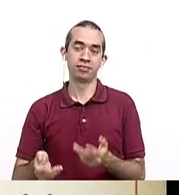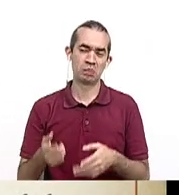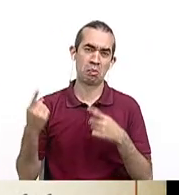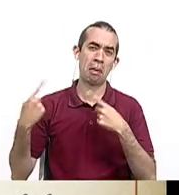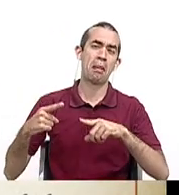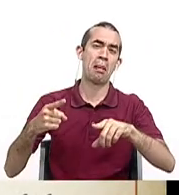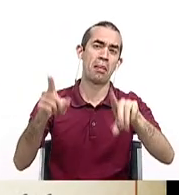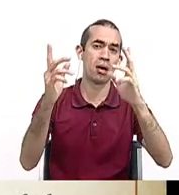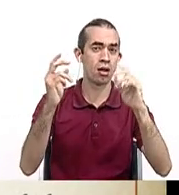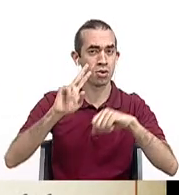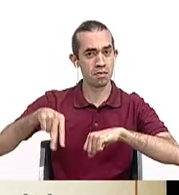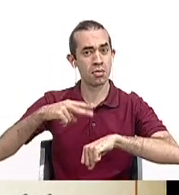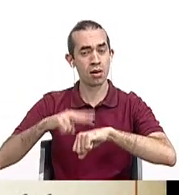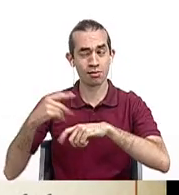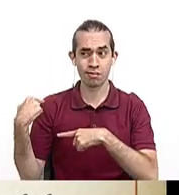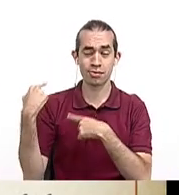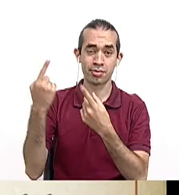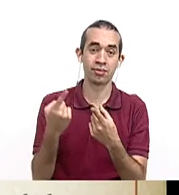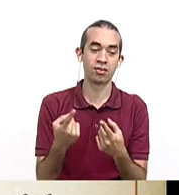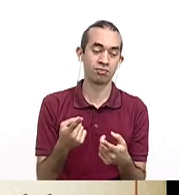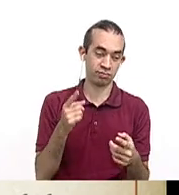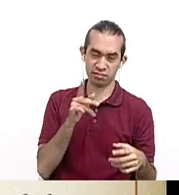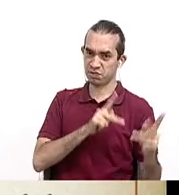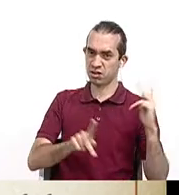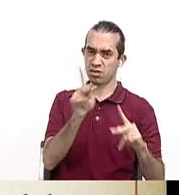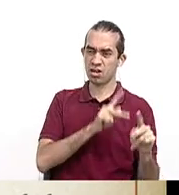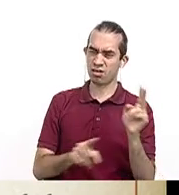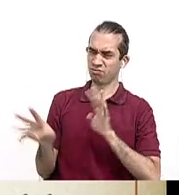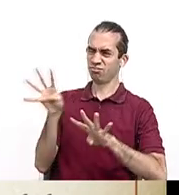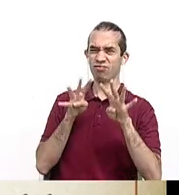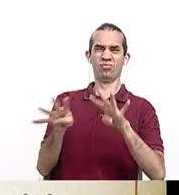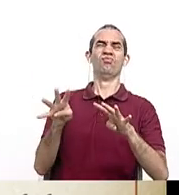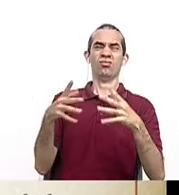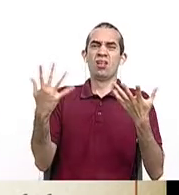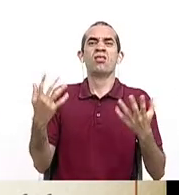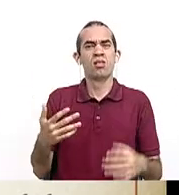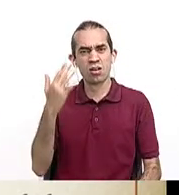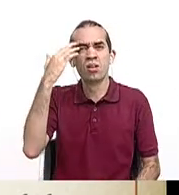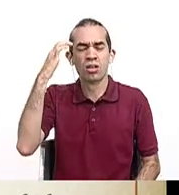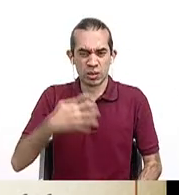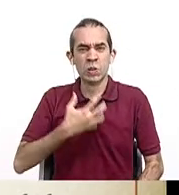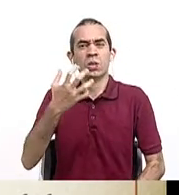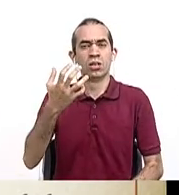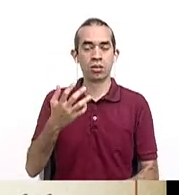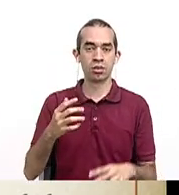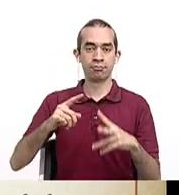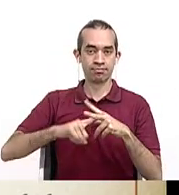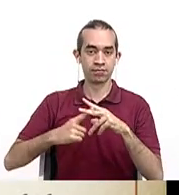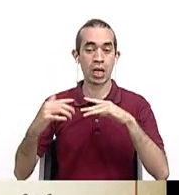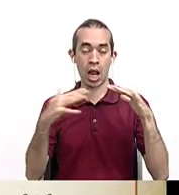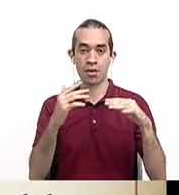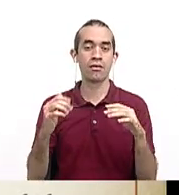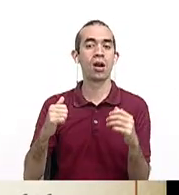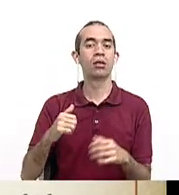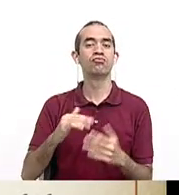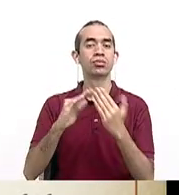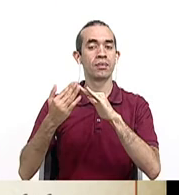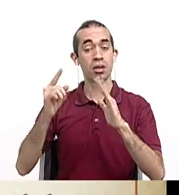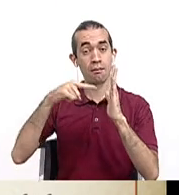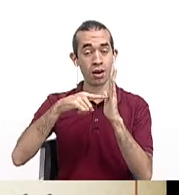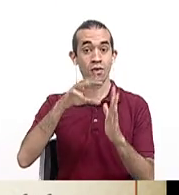que desatan lo que sería la guerra civil del 48 en la selección desde ese